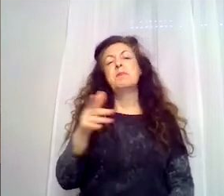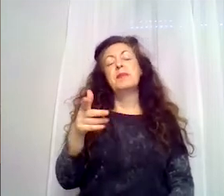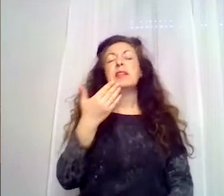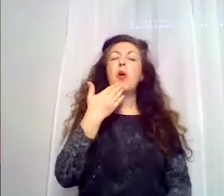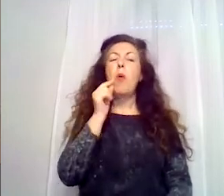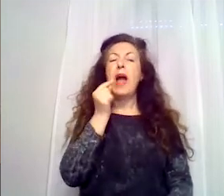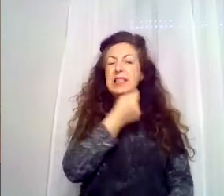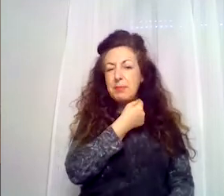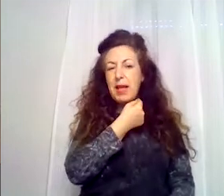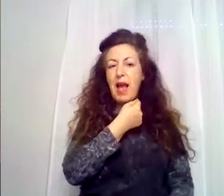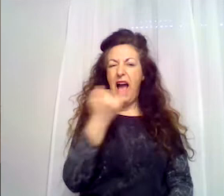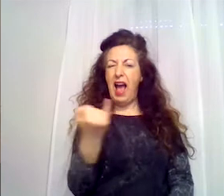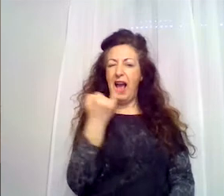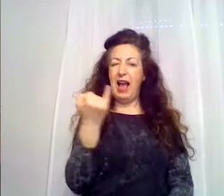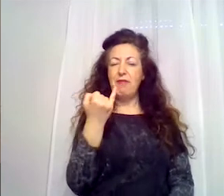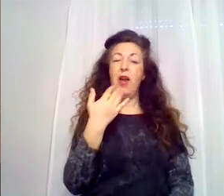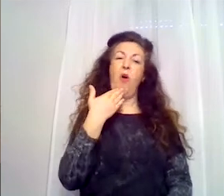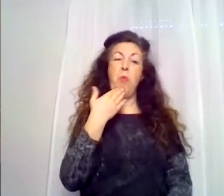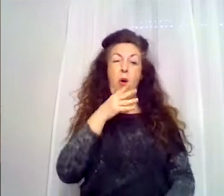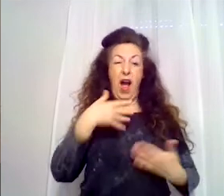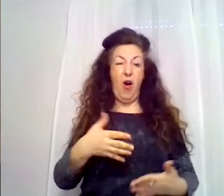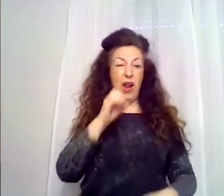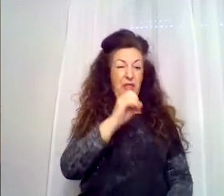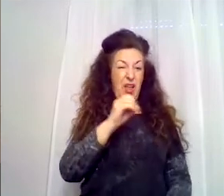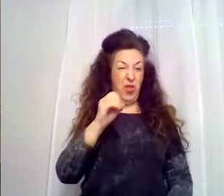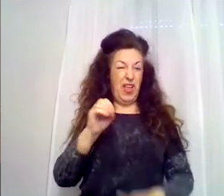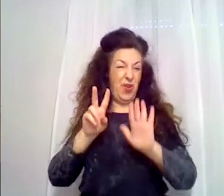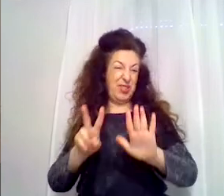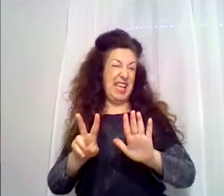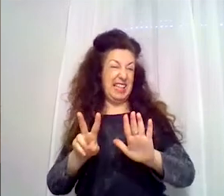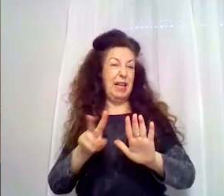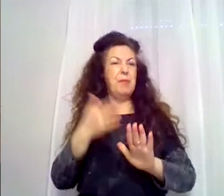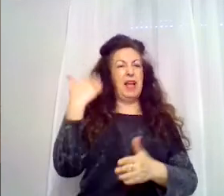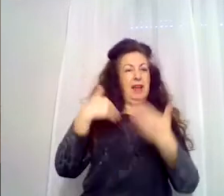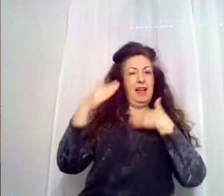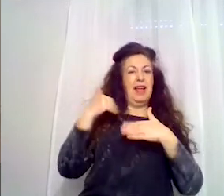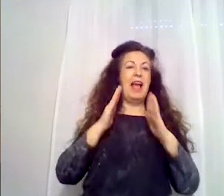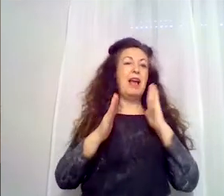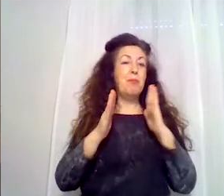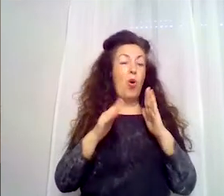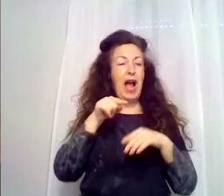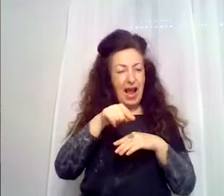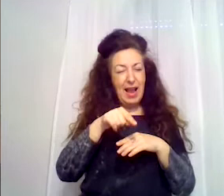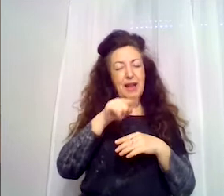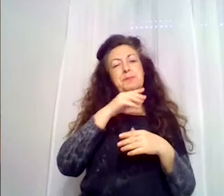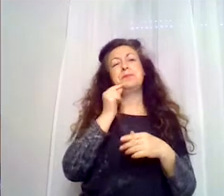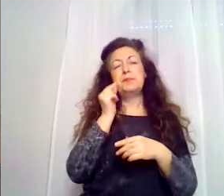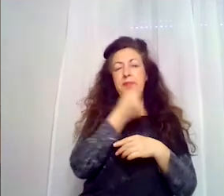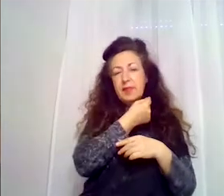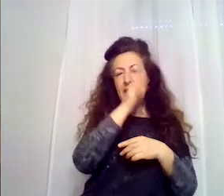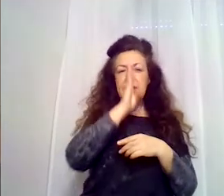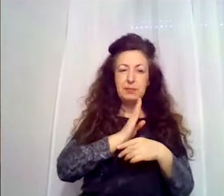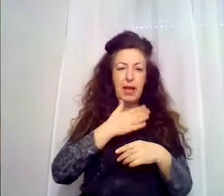hace de puente para que entre al servicio de Francis Walsingham, que era el